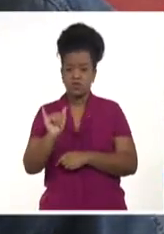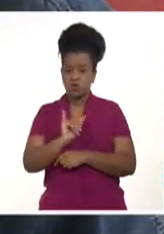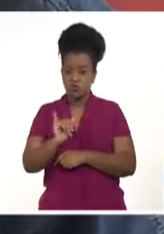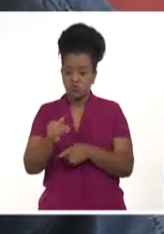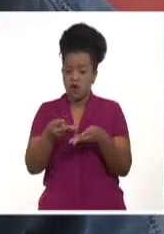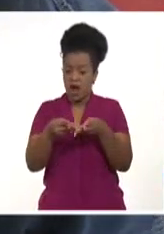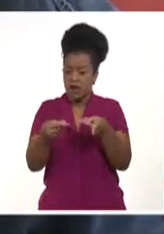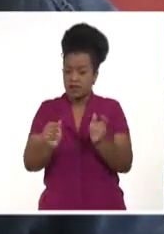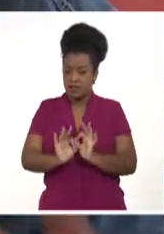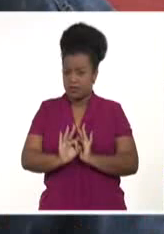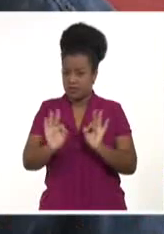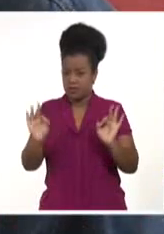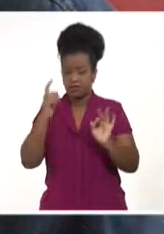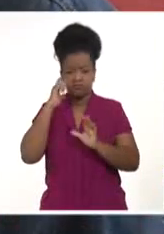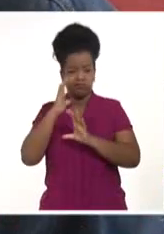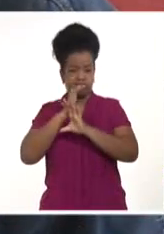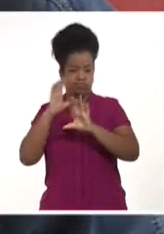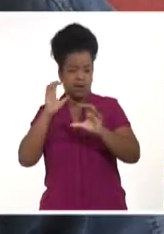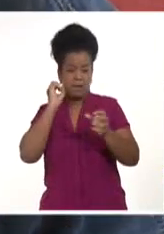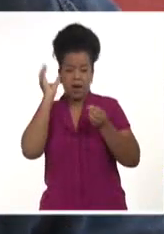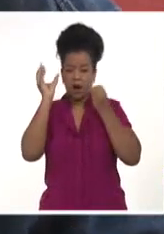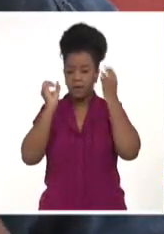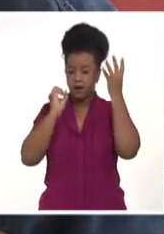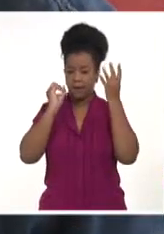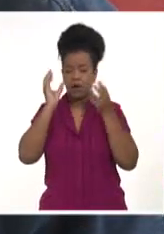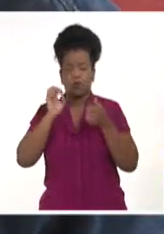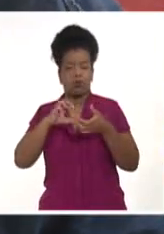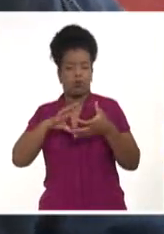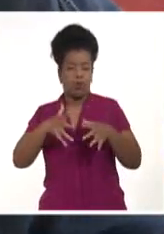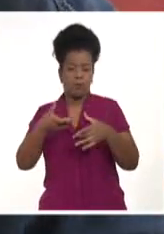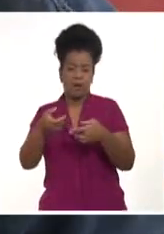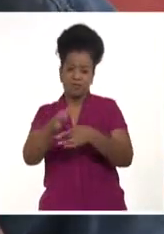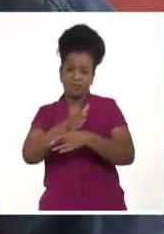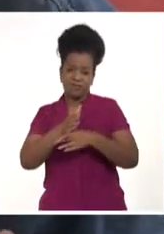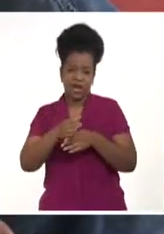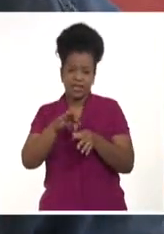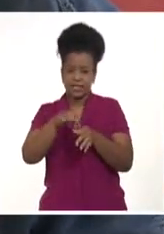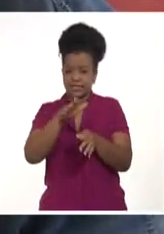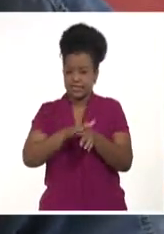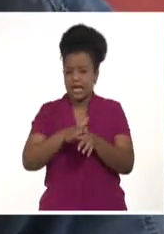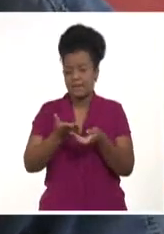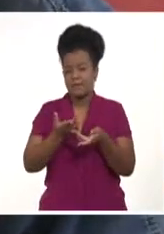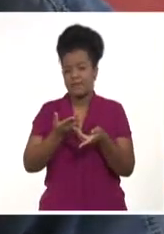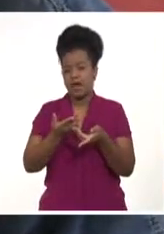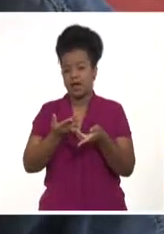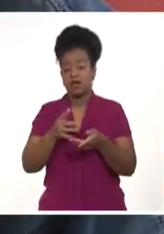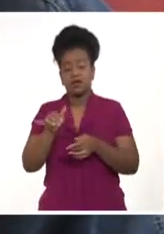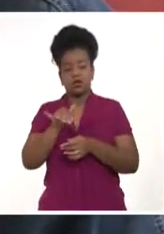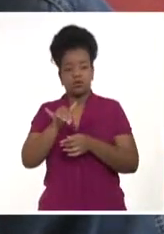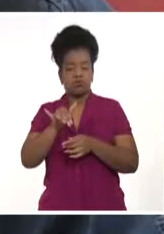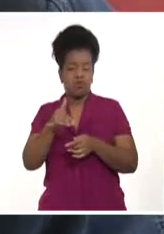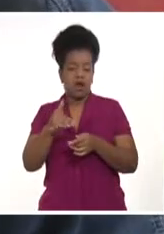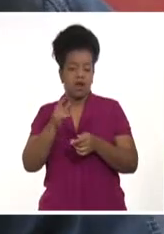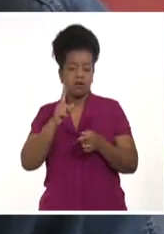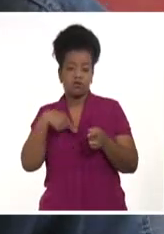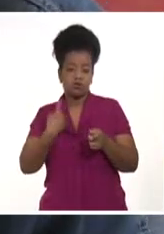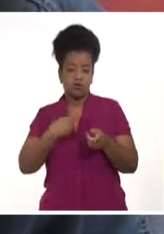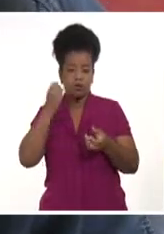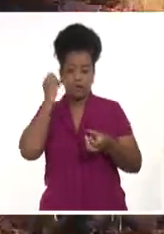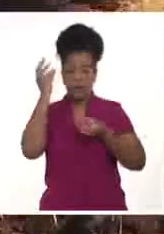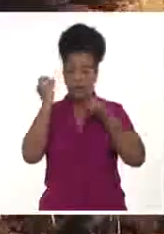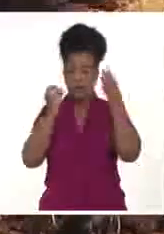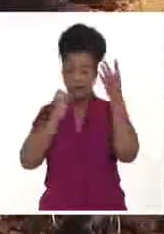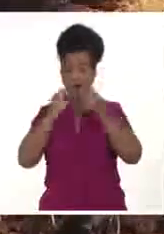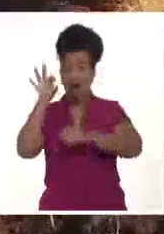ciencia y la técnica también, con sistemas de policultivo, sistemas de siembra, o ir buscando también, que nos ha dado muy buen beneficio en esta finca frutal, ha sido las